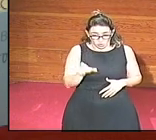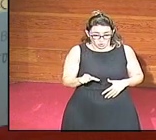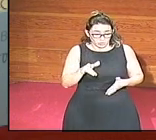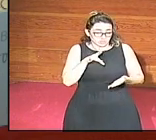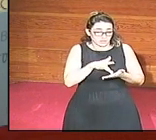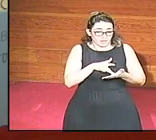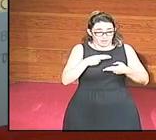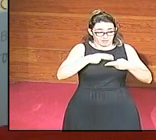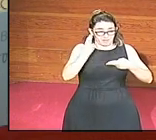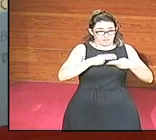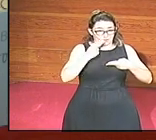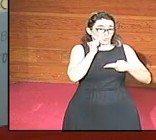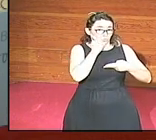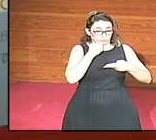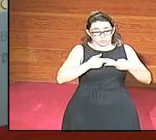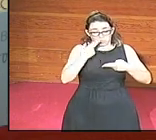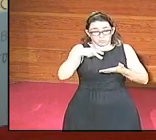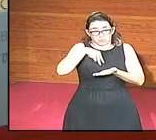prorruso, no sé qué,